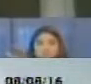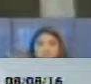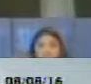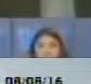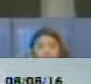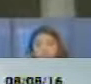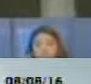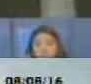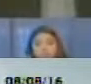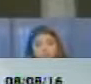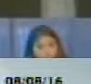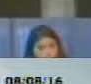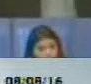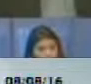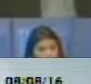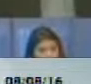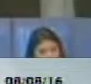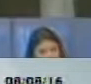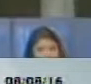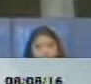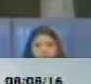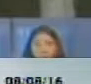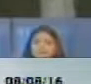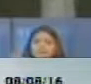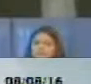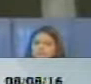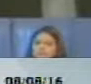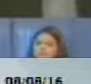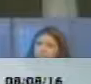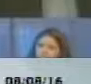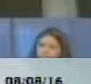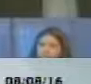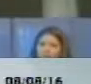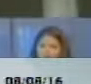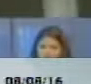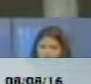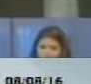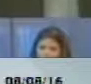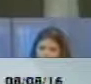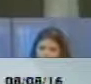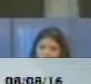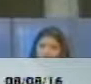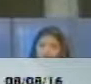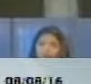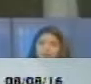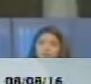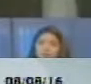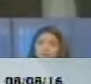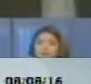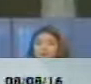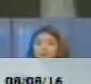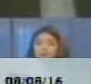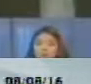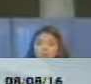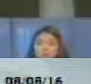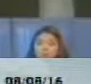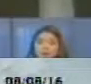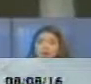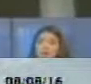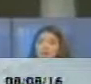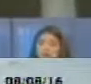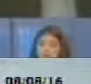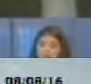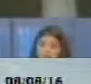precio justo y quienes tengan a bien sustituir su aparato de aire acondicionado de